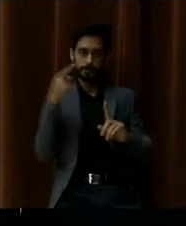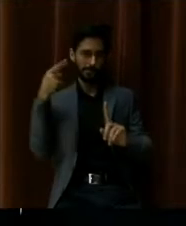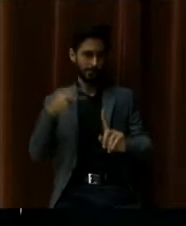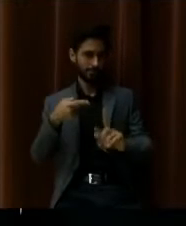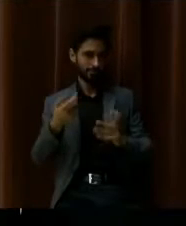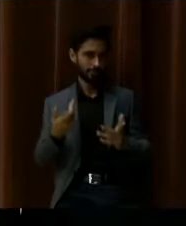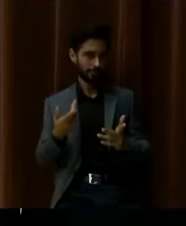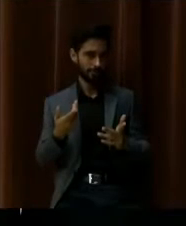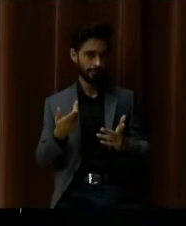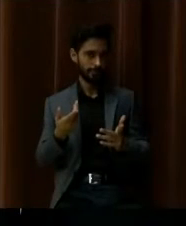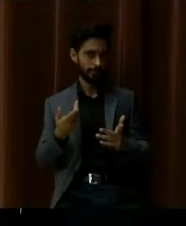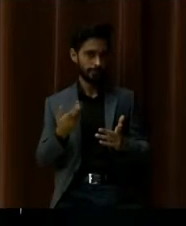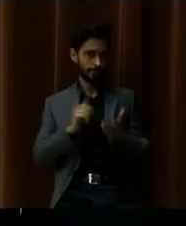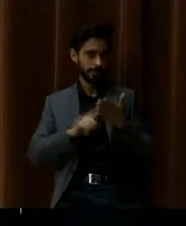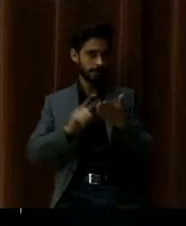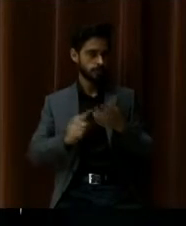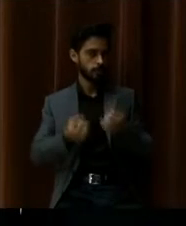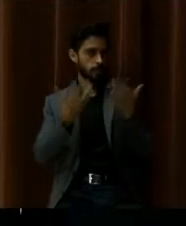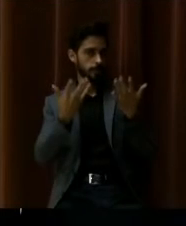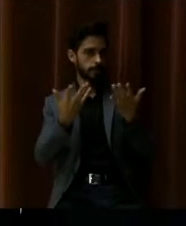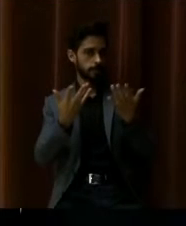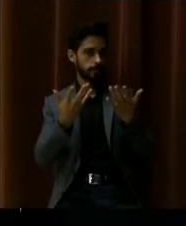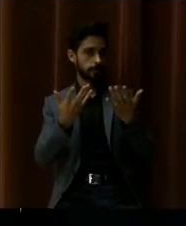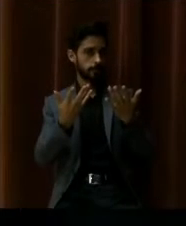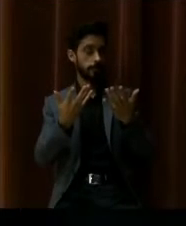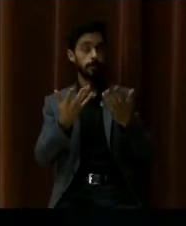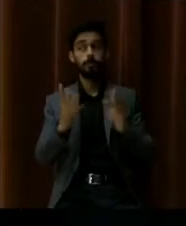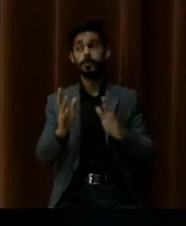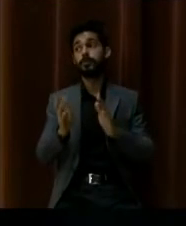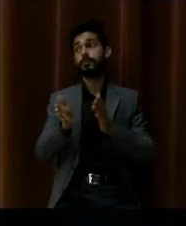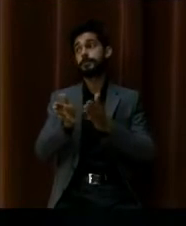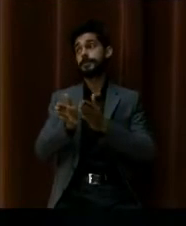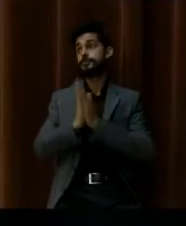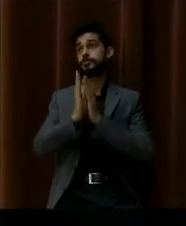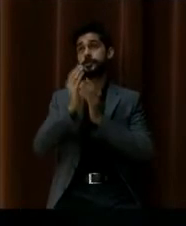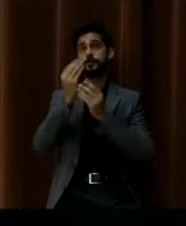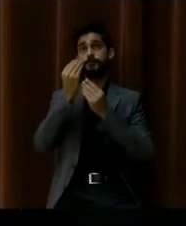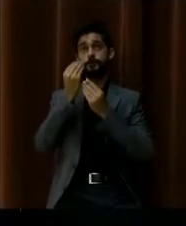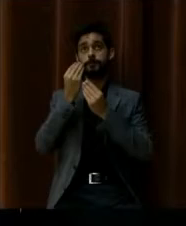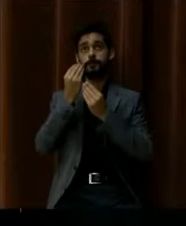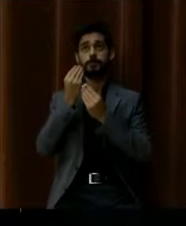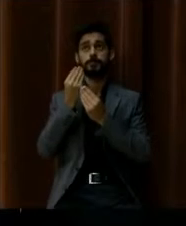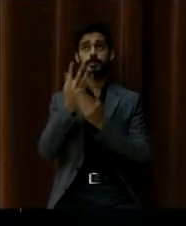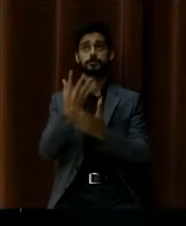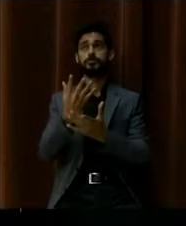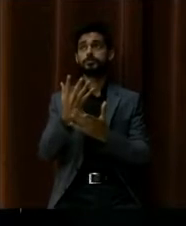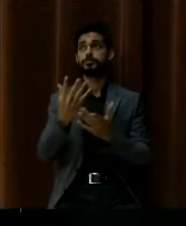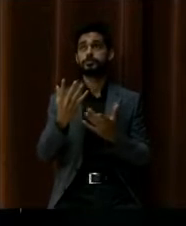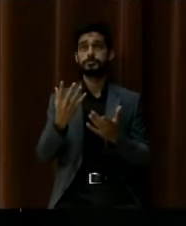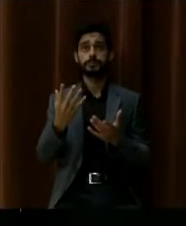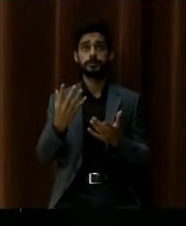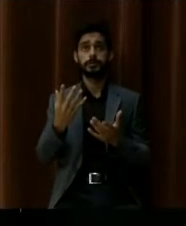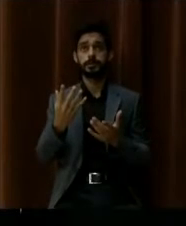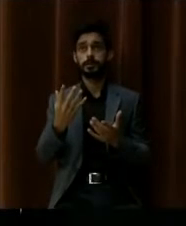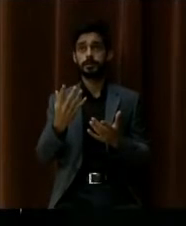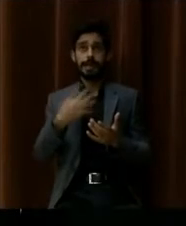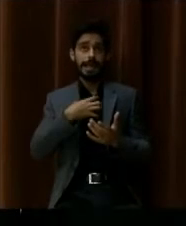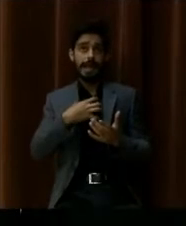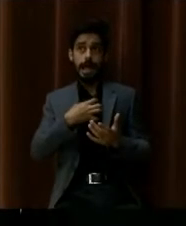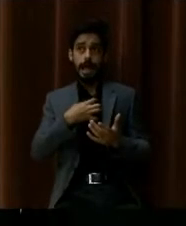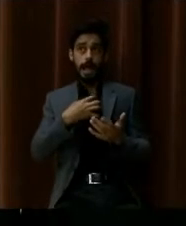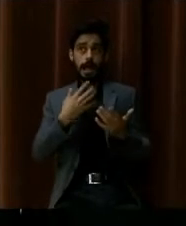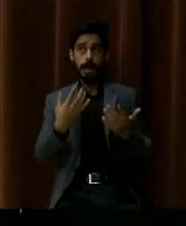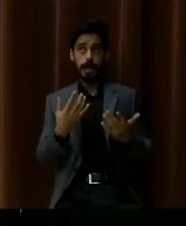bueno es que no sé por qué yo recibo peticiones de información de si fulanito tiene